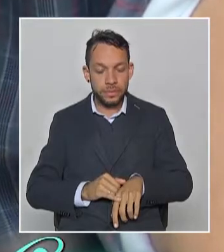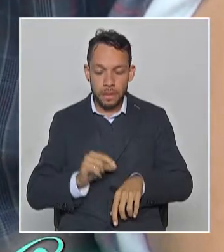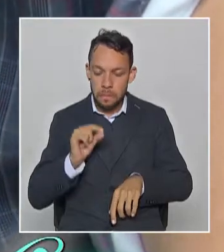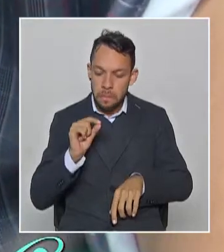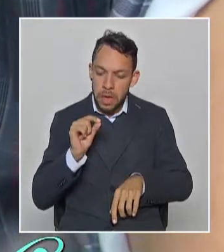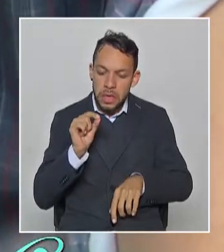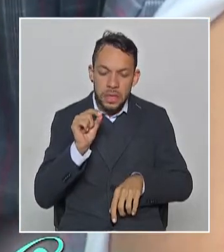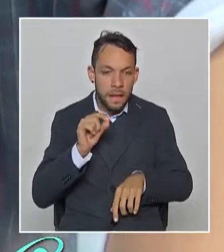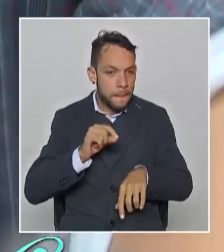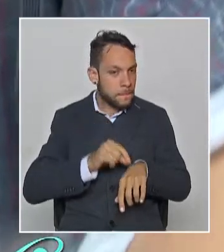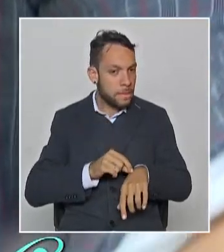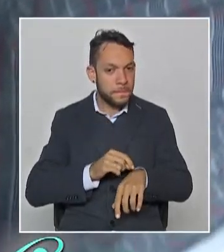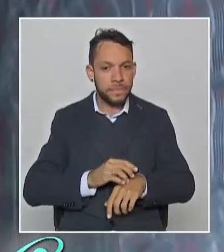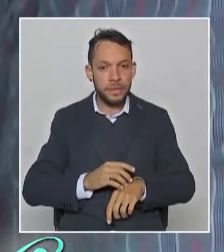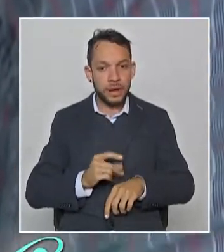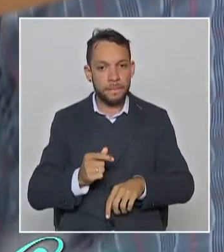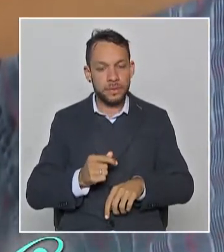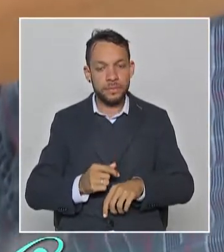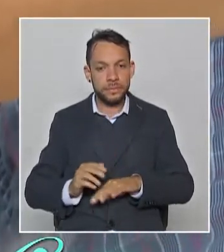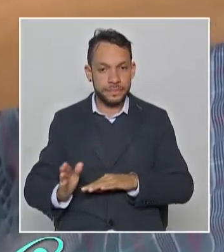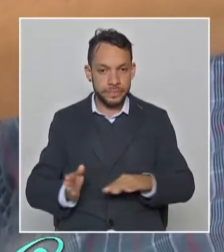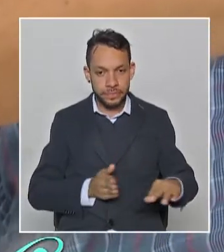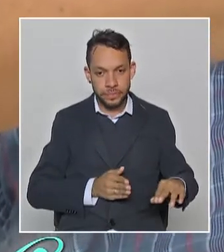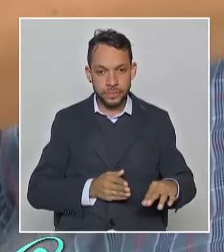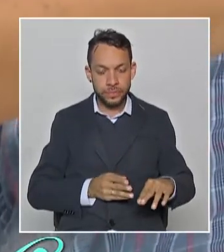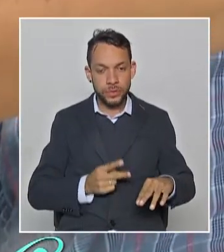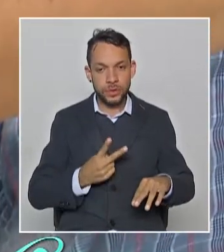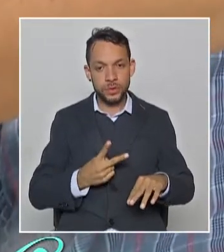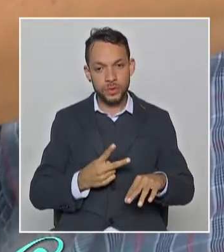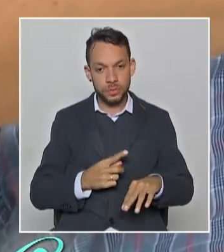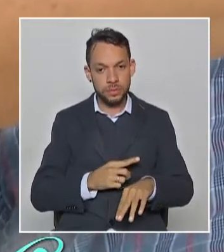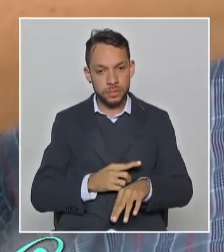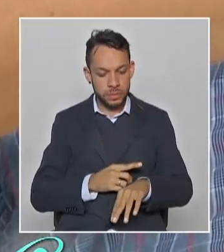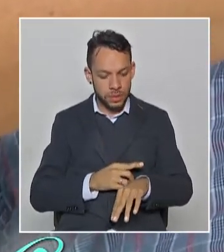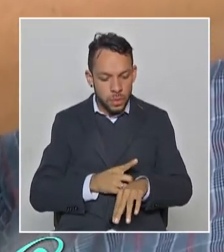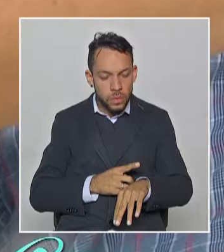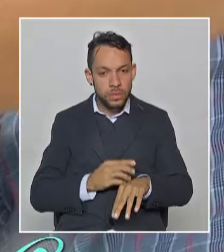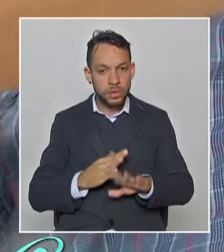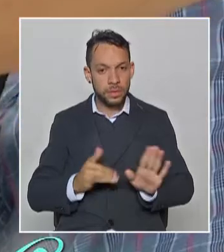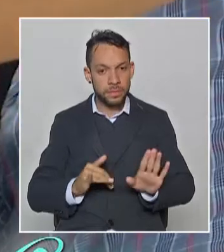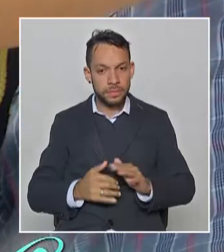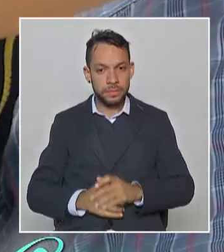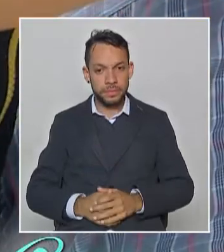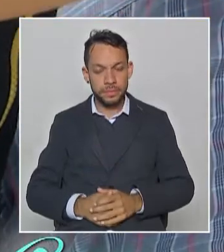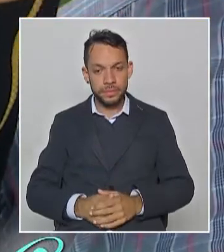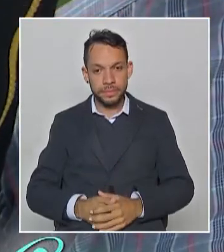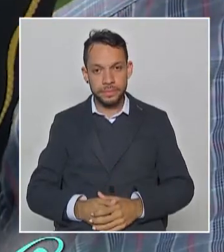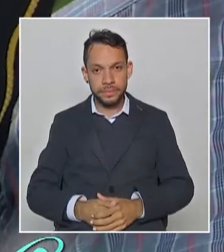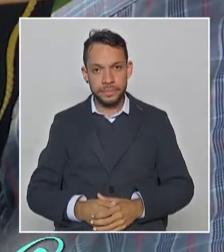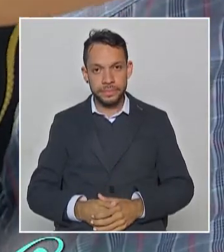pequeño. Yo por lo general los dejo 2 minuticos y ya.